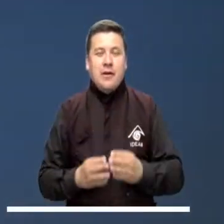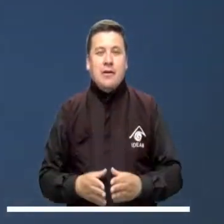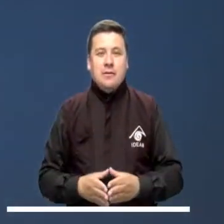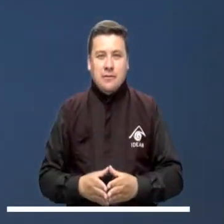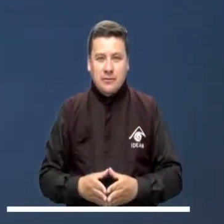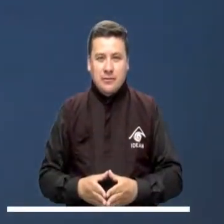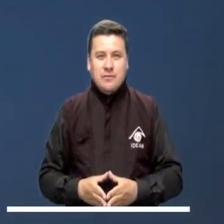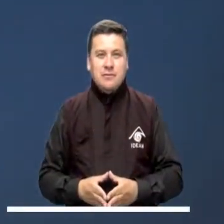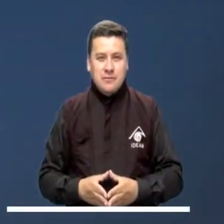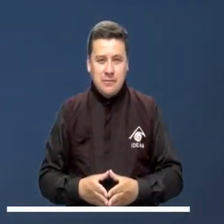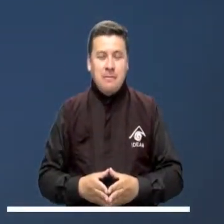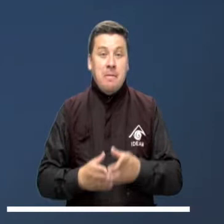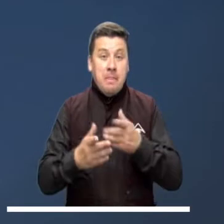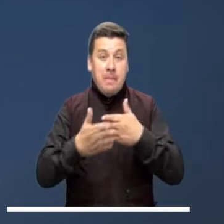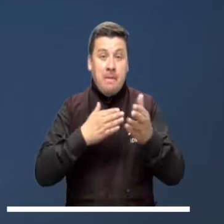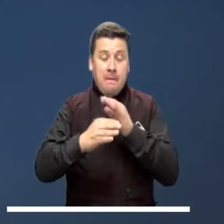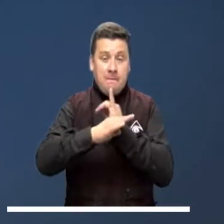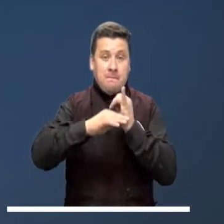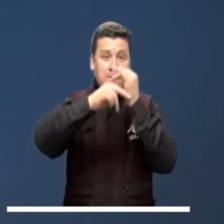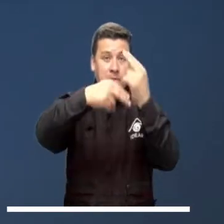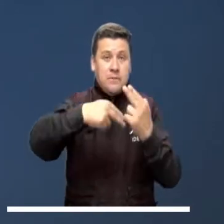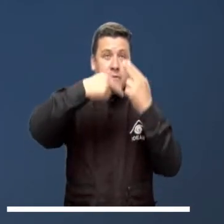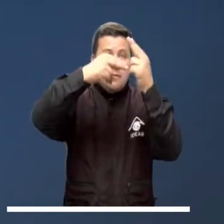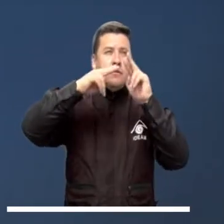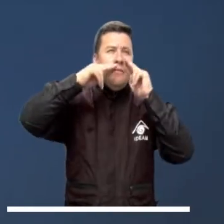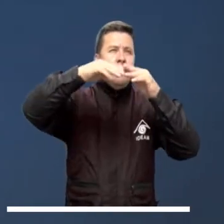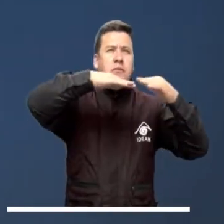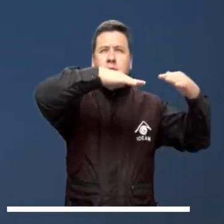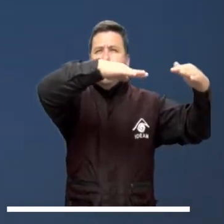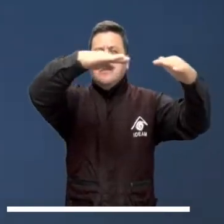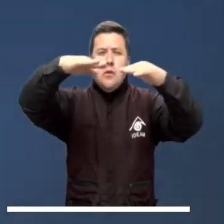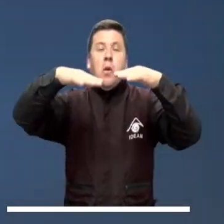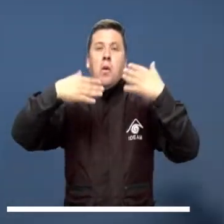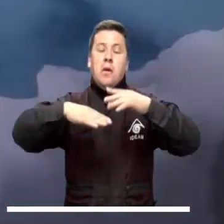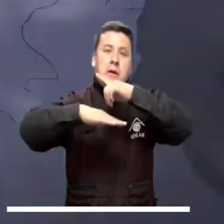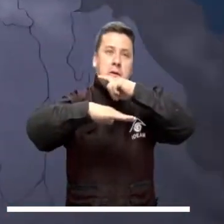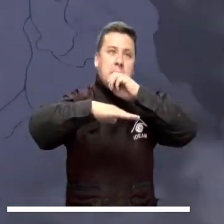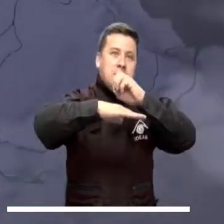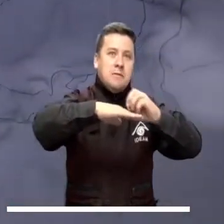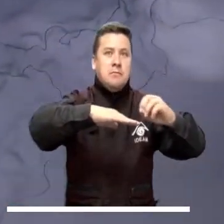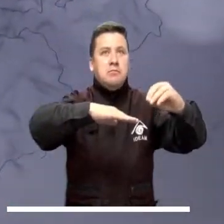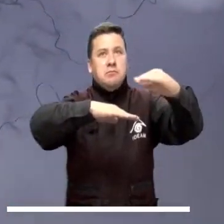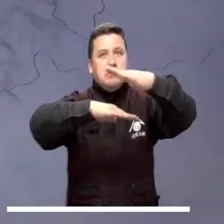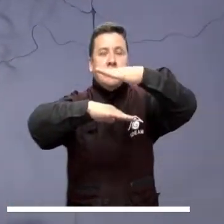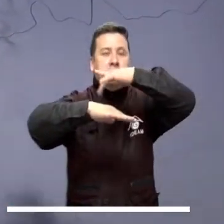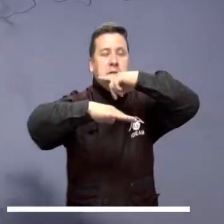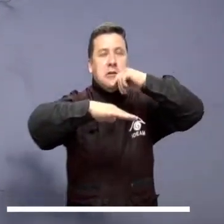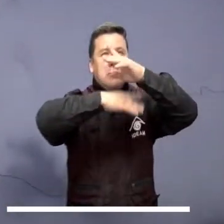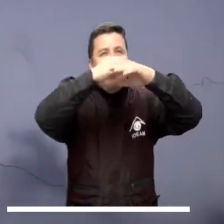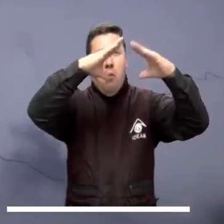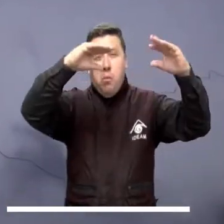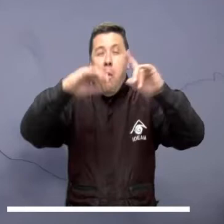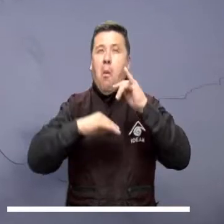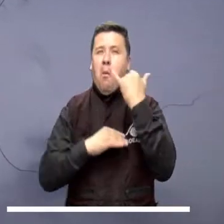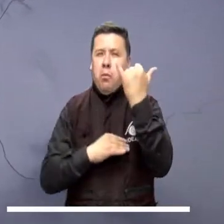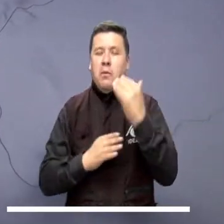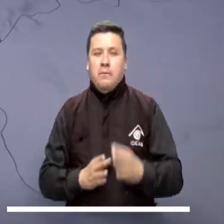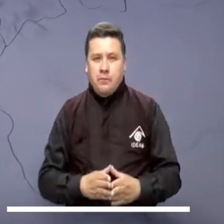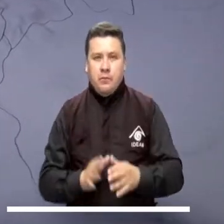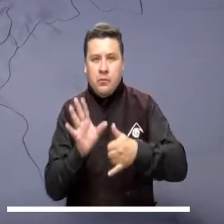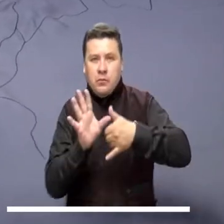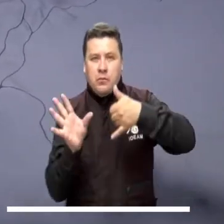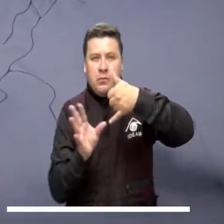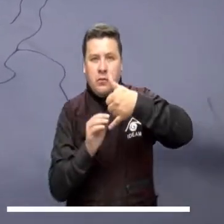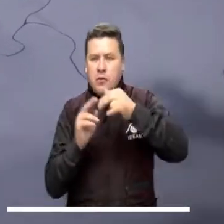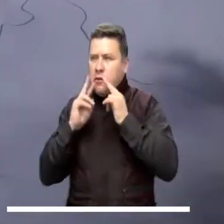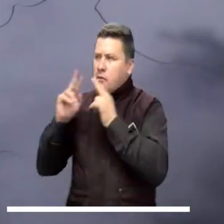El archipiélago de San Andrés y Providencia confía en tener tiempo seco y cielo parcialmente nublado. En la región del Pacífico se